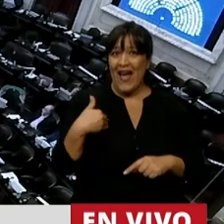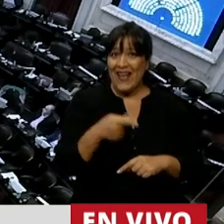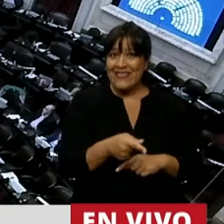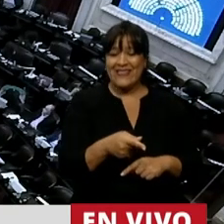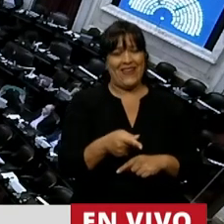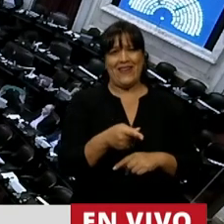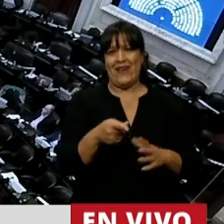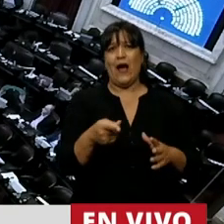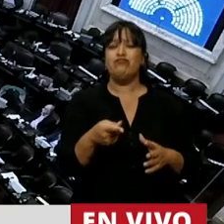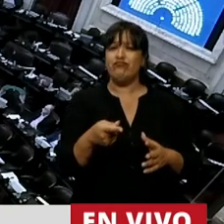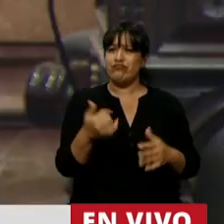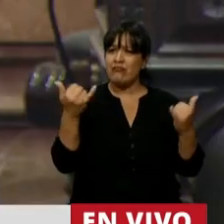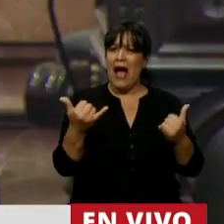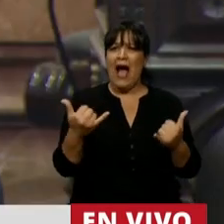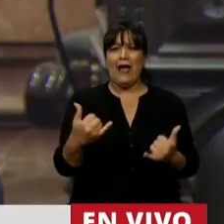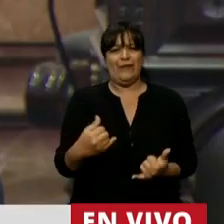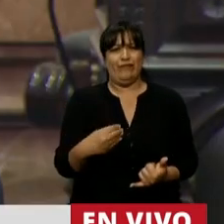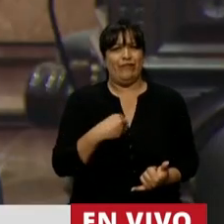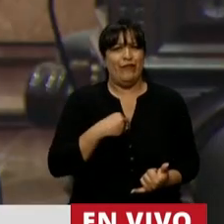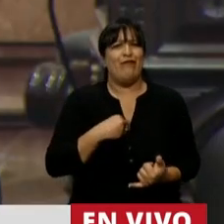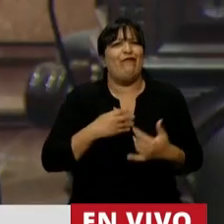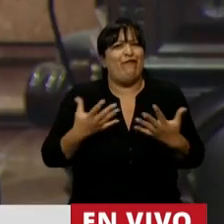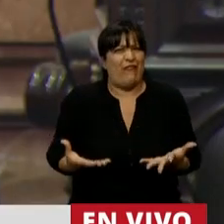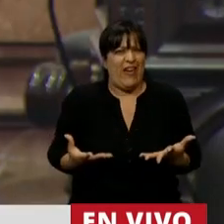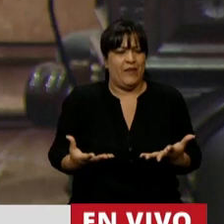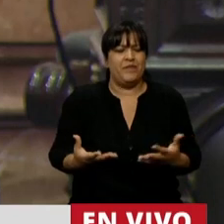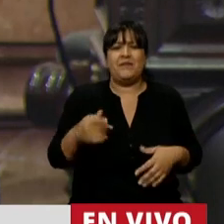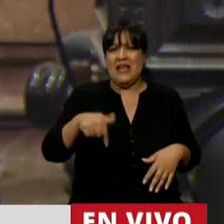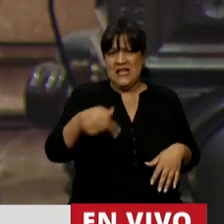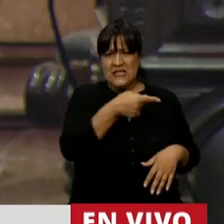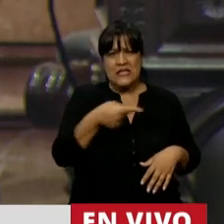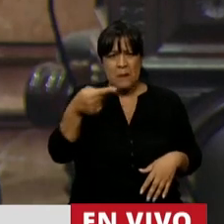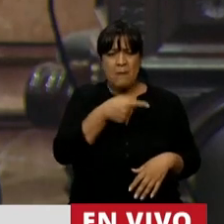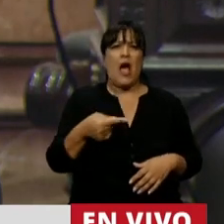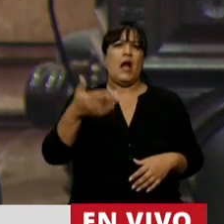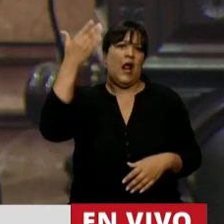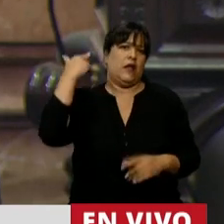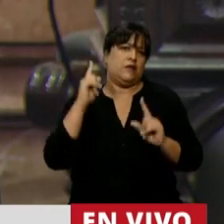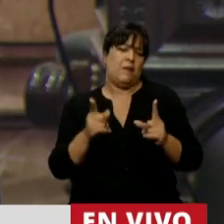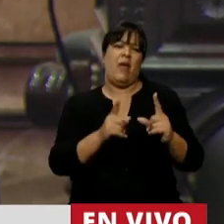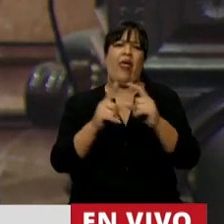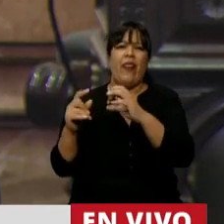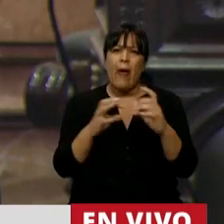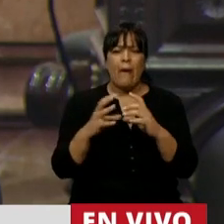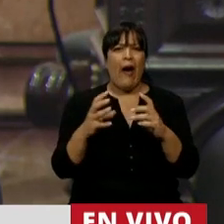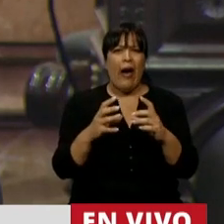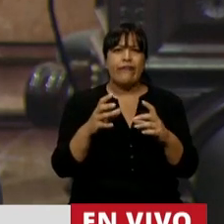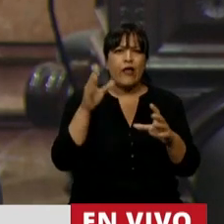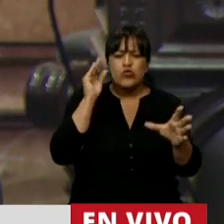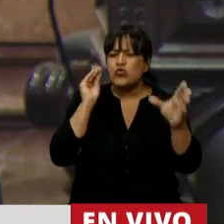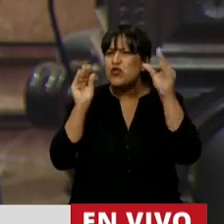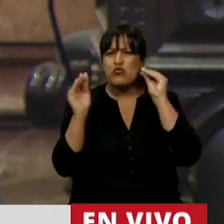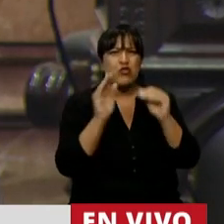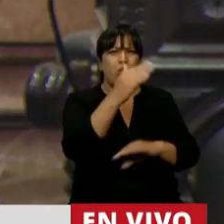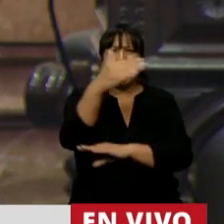un verdadero acto de fe. Los escuchamos en estas semanas y durante todo el debate y lo único que pudieron venir